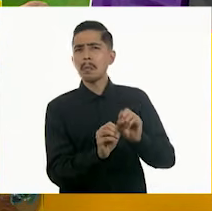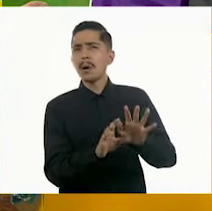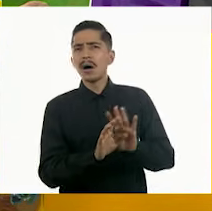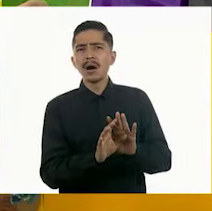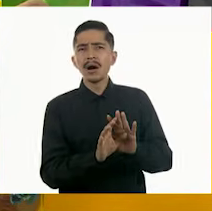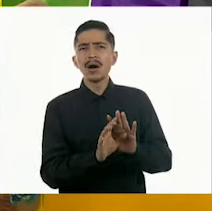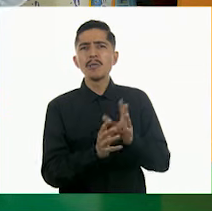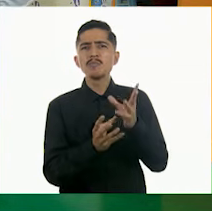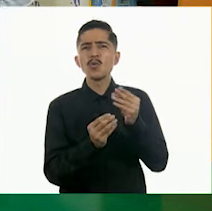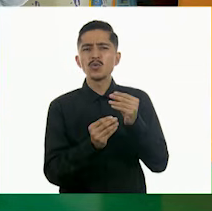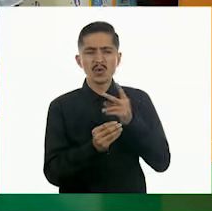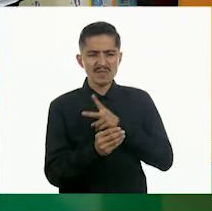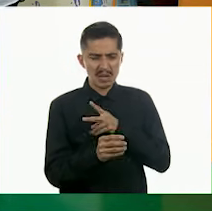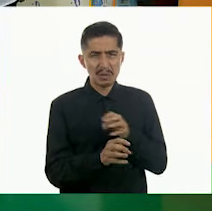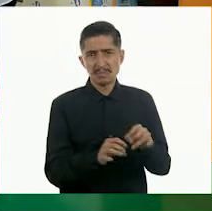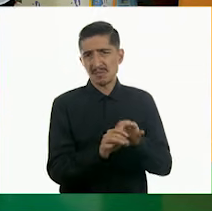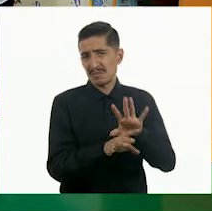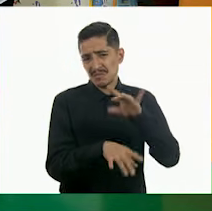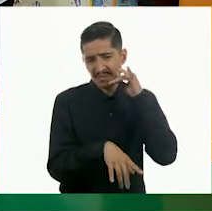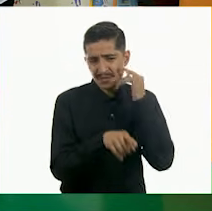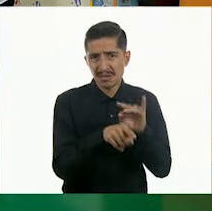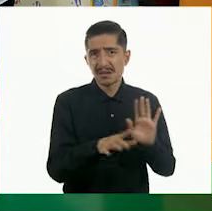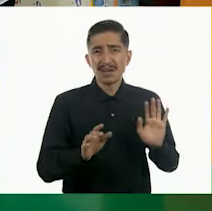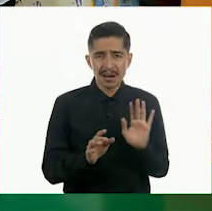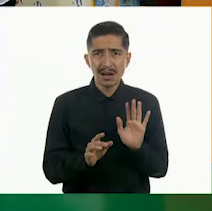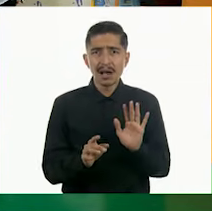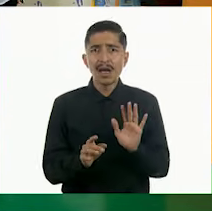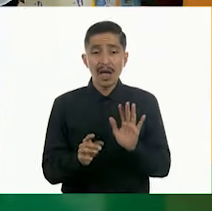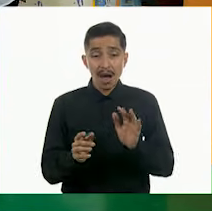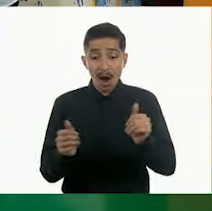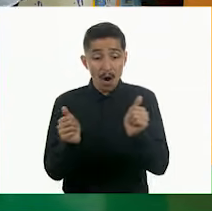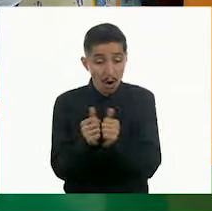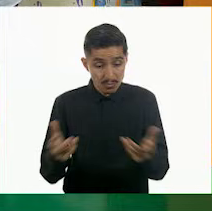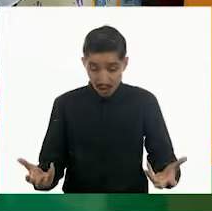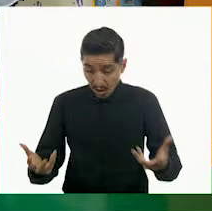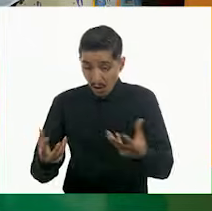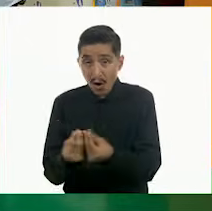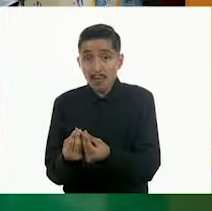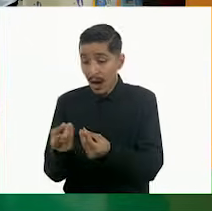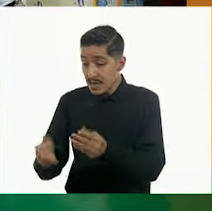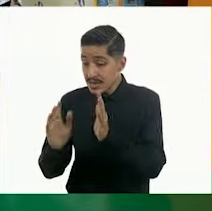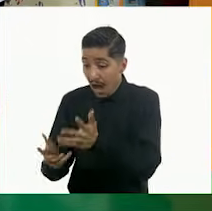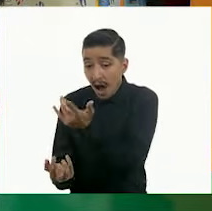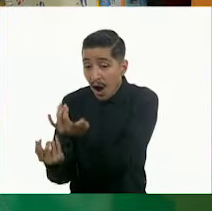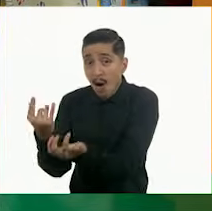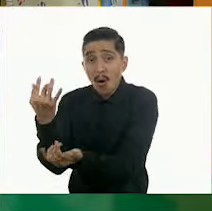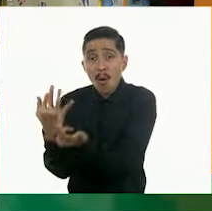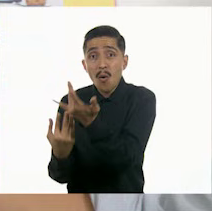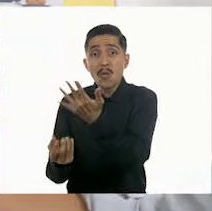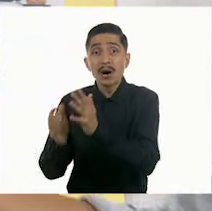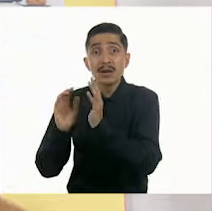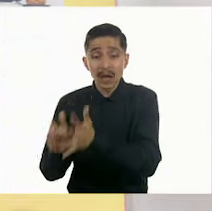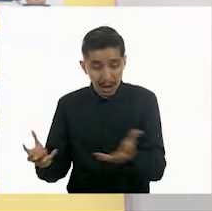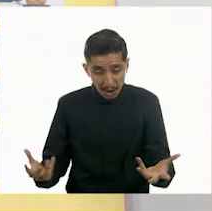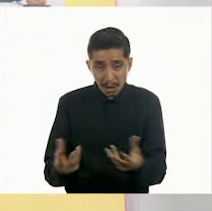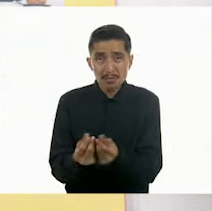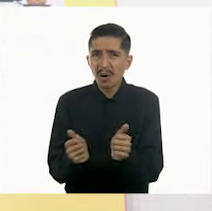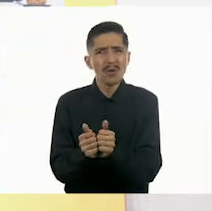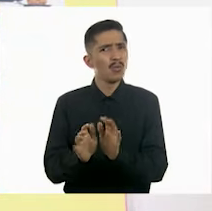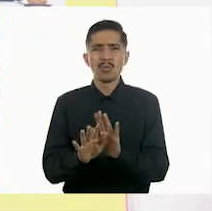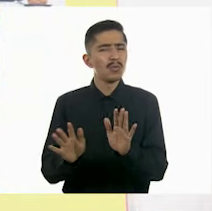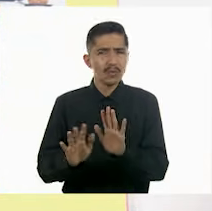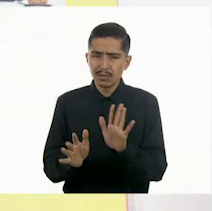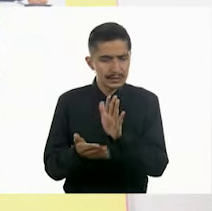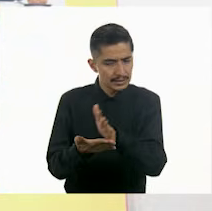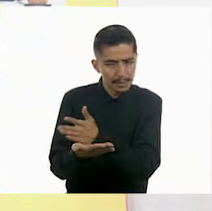No podemos juntarla con la comida que ya está cocida. Entonces, hay que separarlos. Hay que utilizar diferentes utensilios.